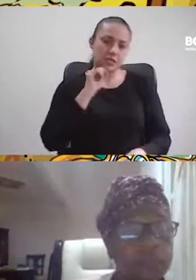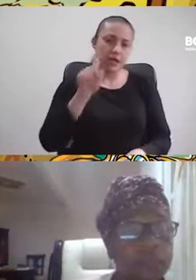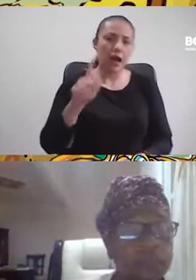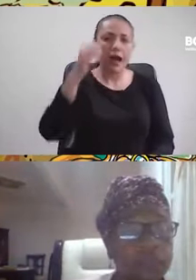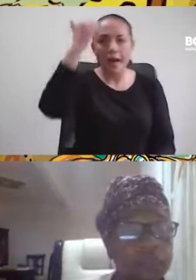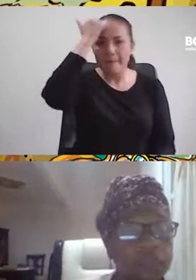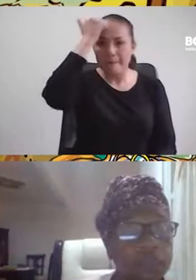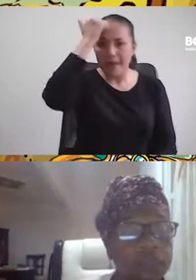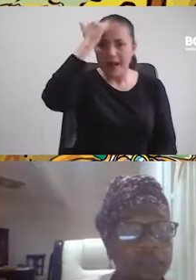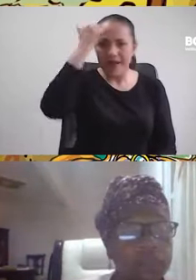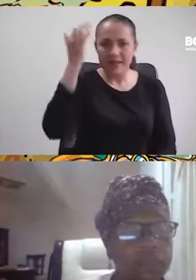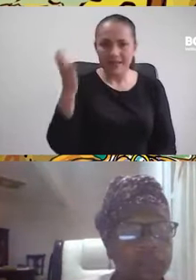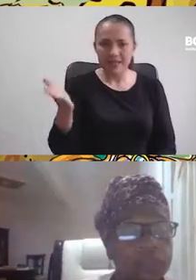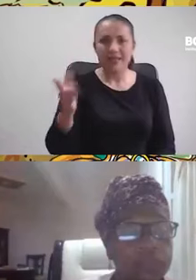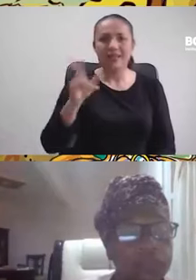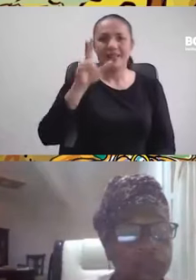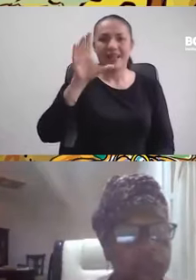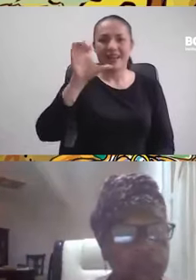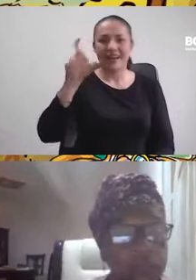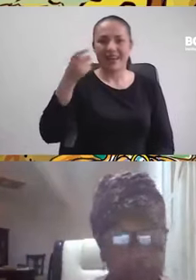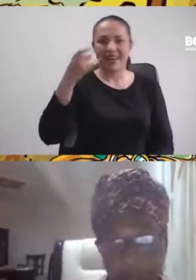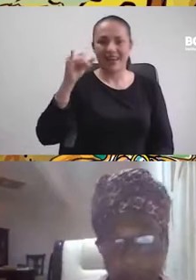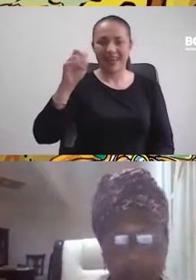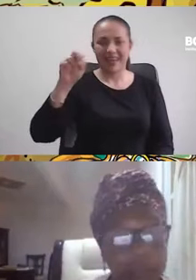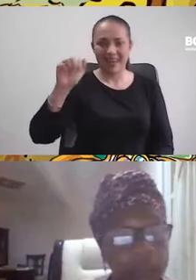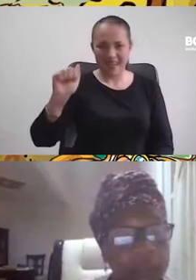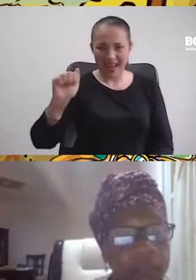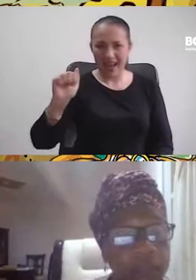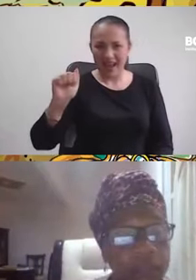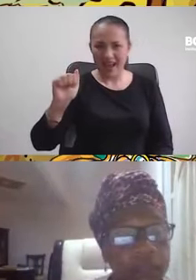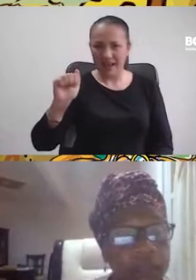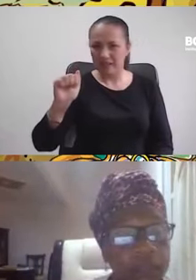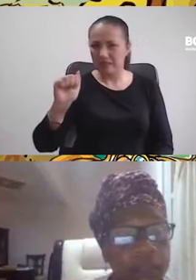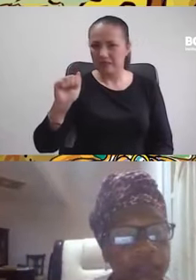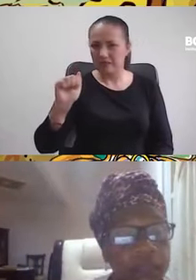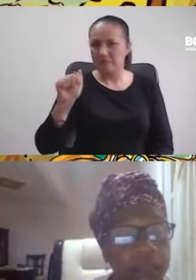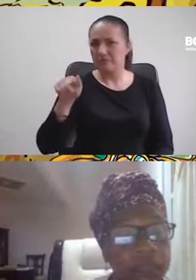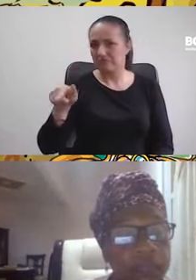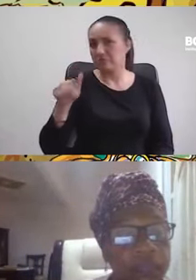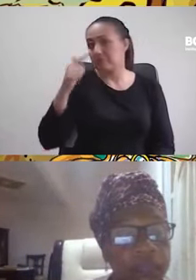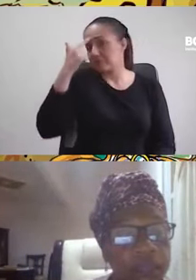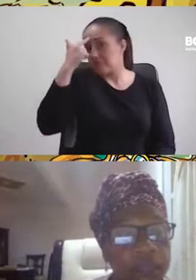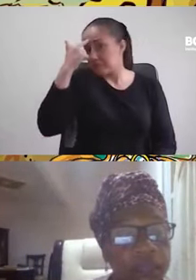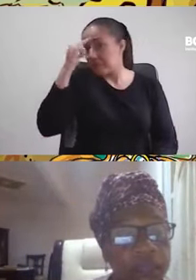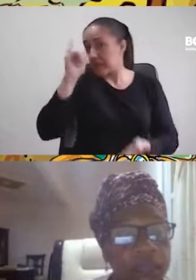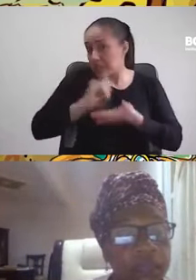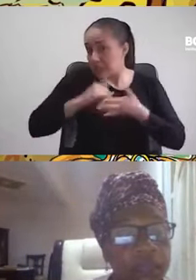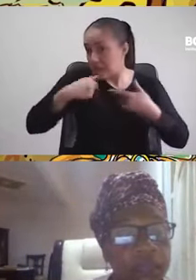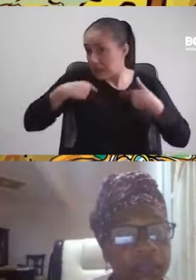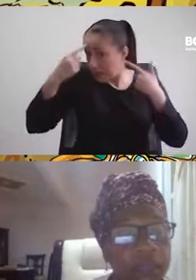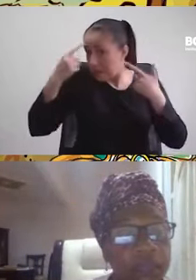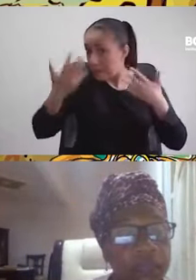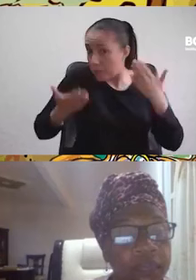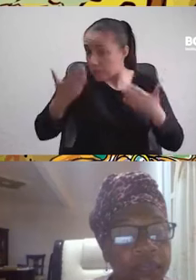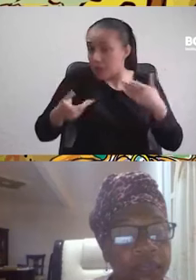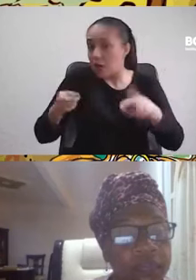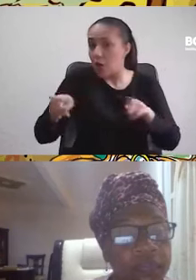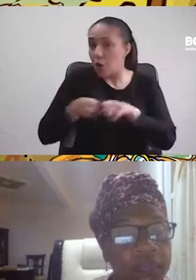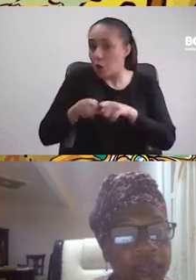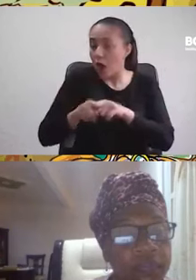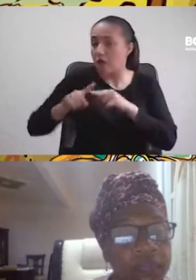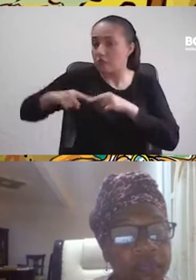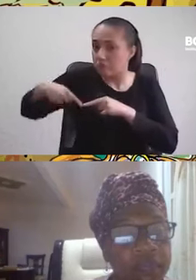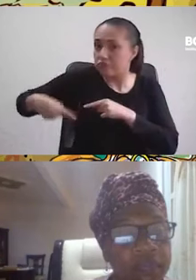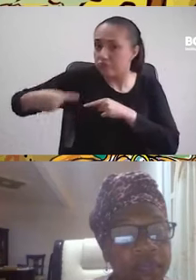maestra Regina. Imagino que debe ser una actividad cotidiana en su escuela.